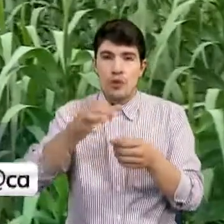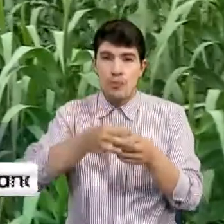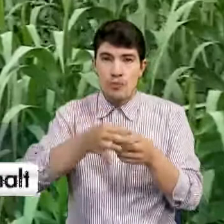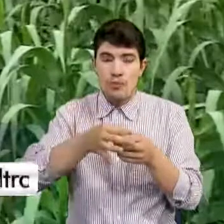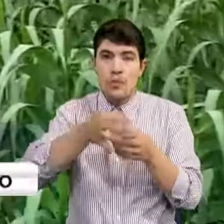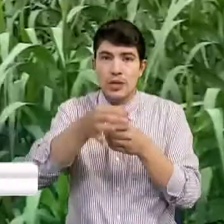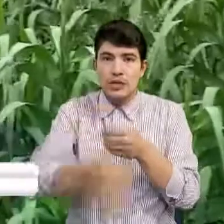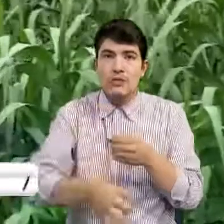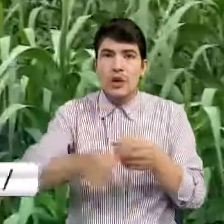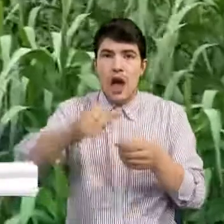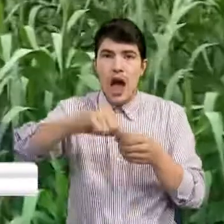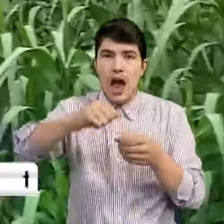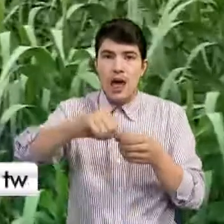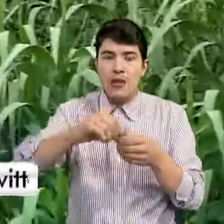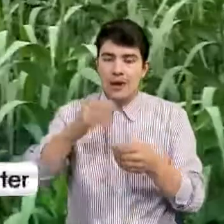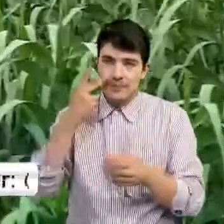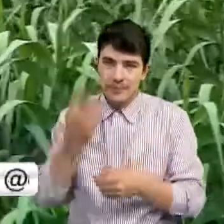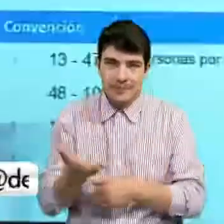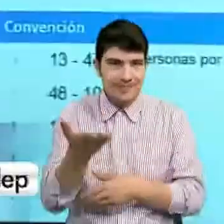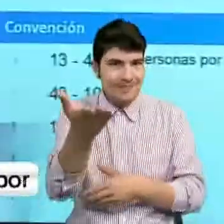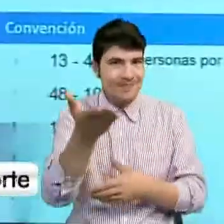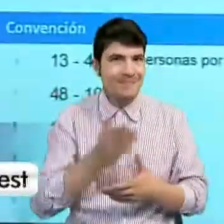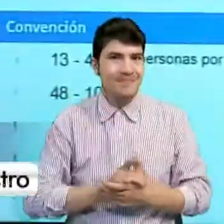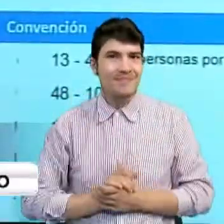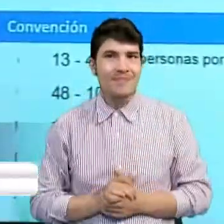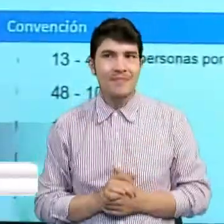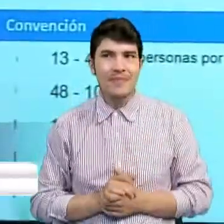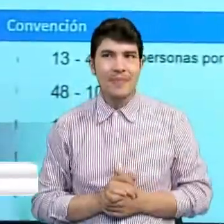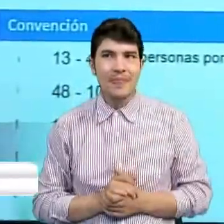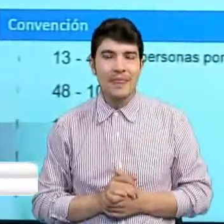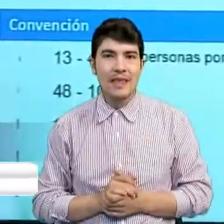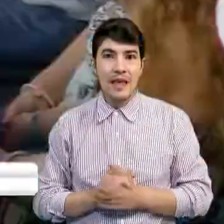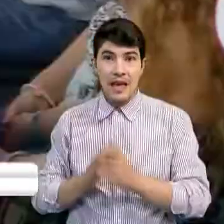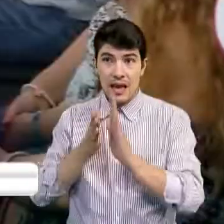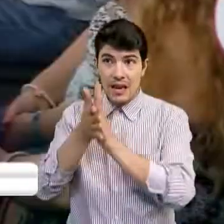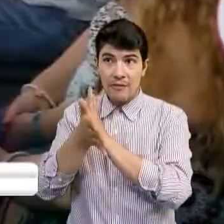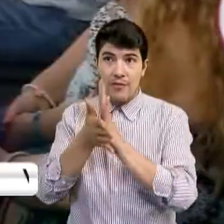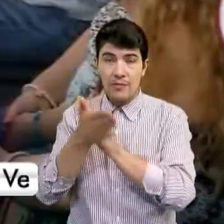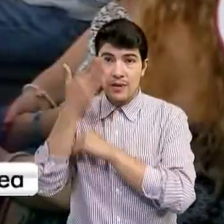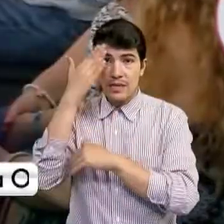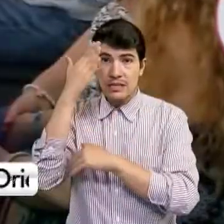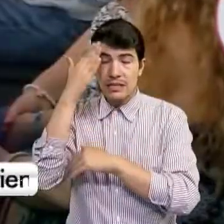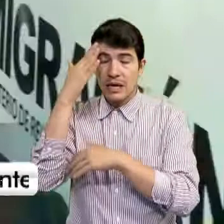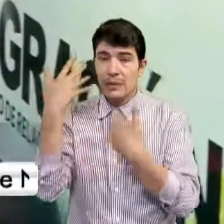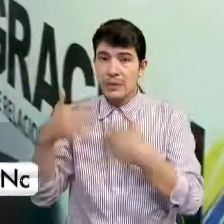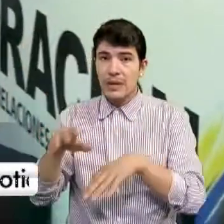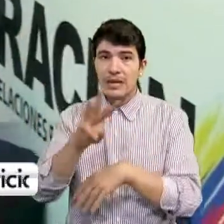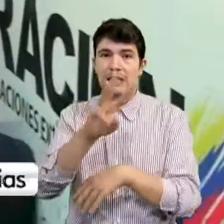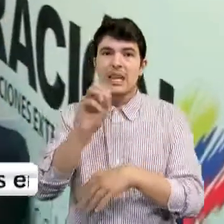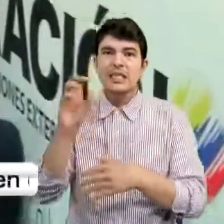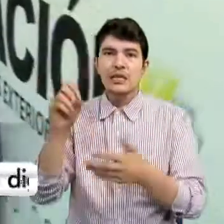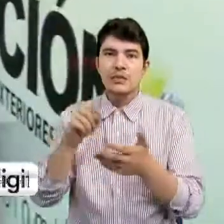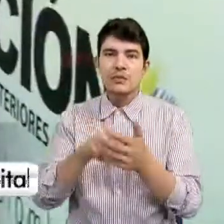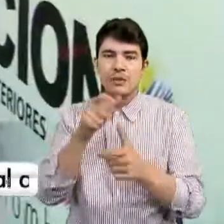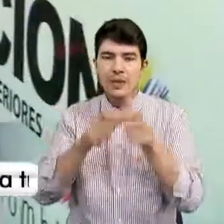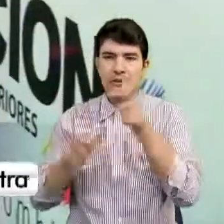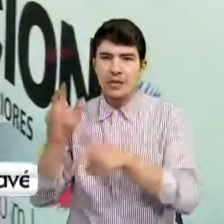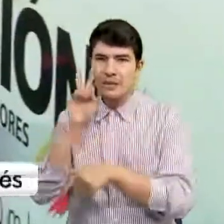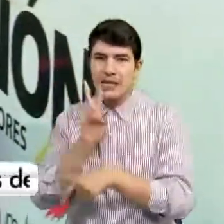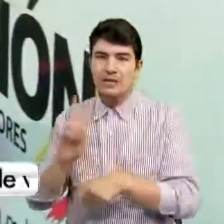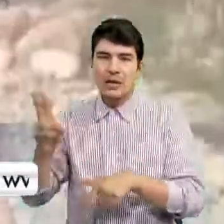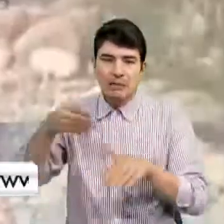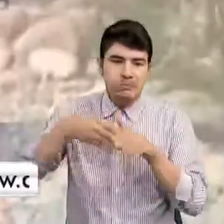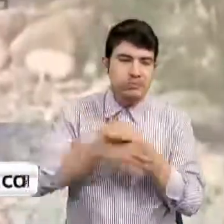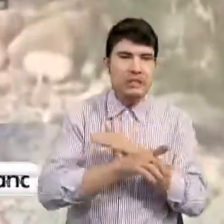esta información en el siguiente informe. Según este informe, se determinó que existen cerca de 300.000 venezolanos de forma irregular